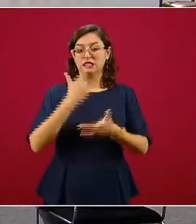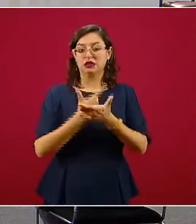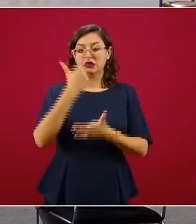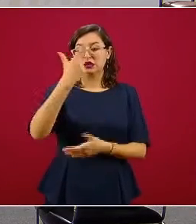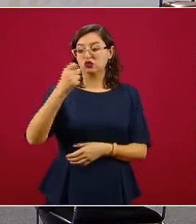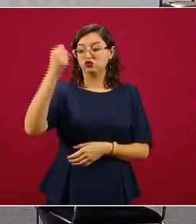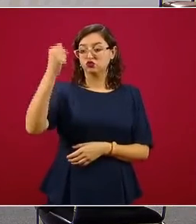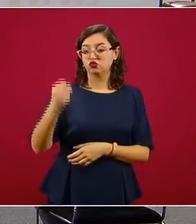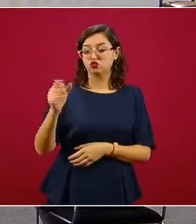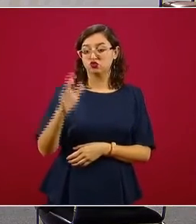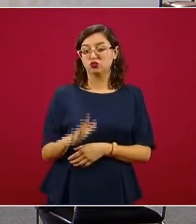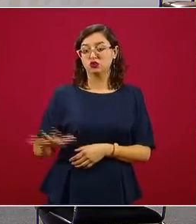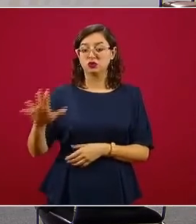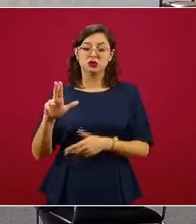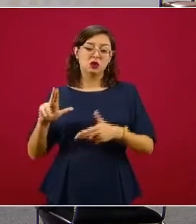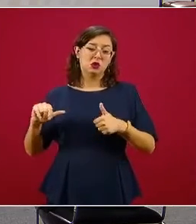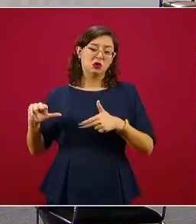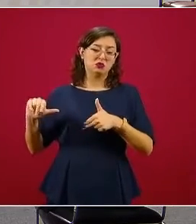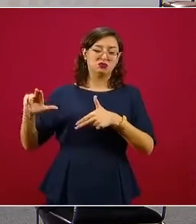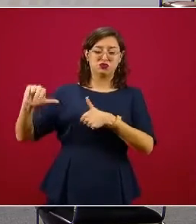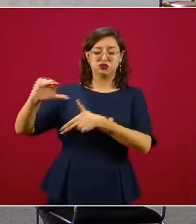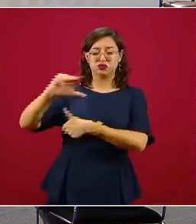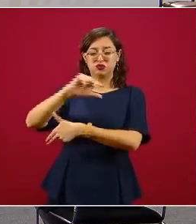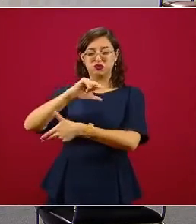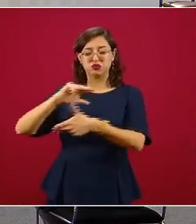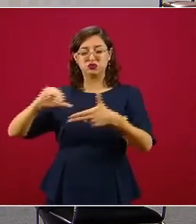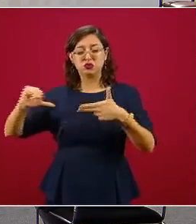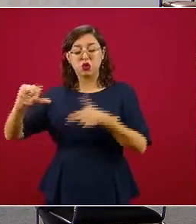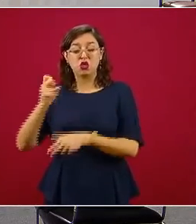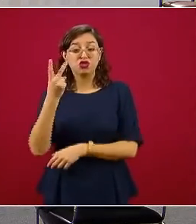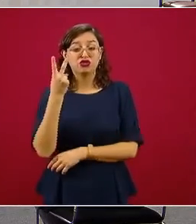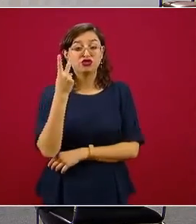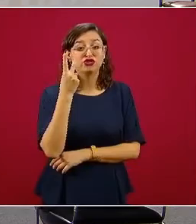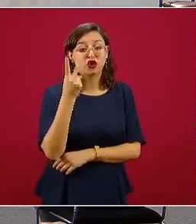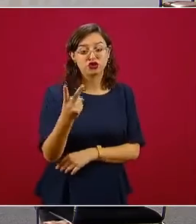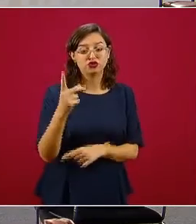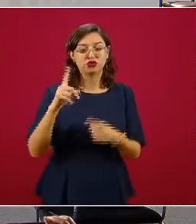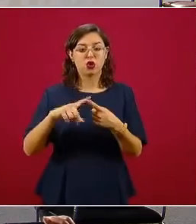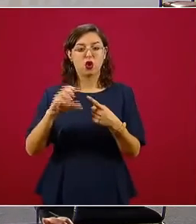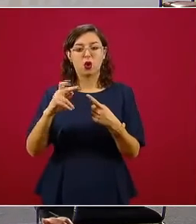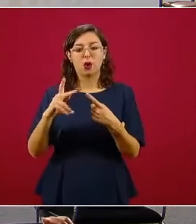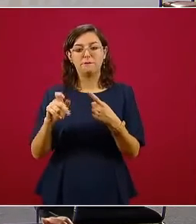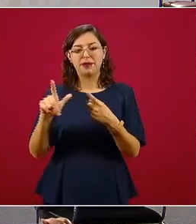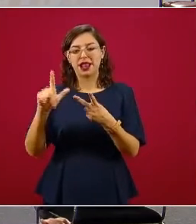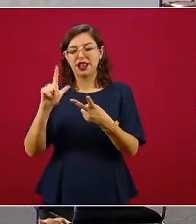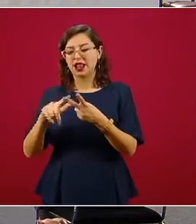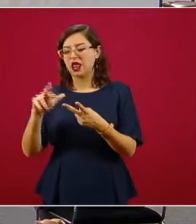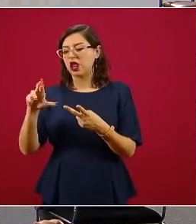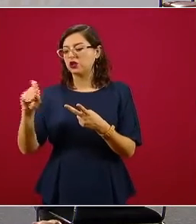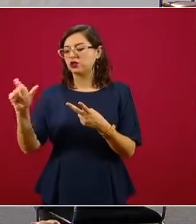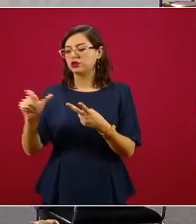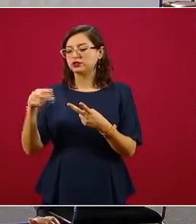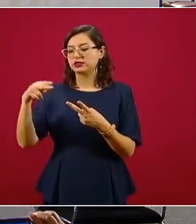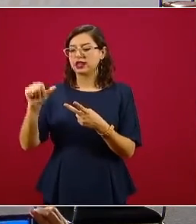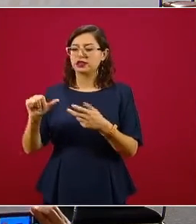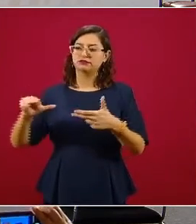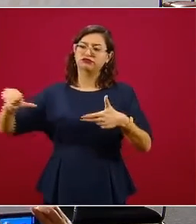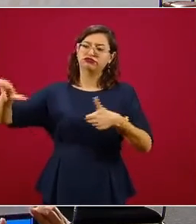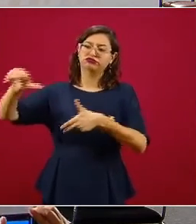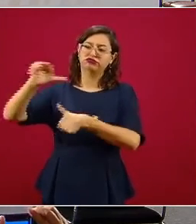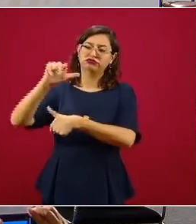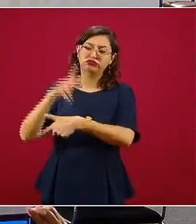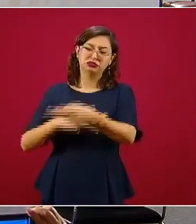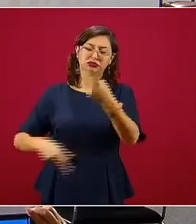sureste, Opal y Roxana. Hubo grandes daños, se paró la